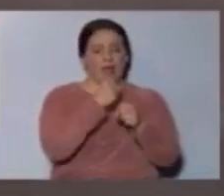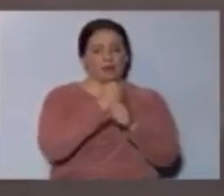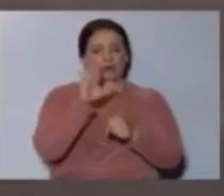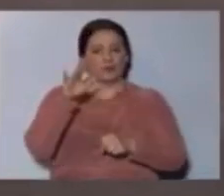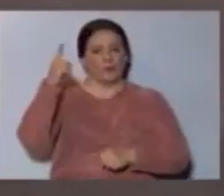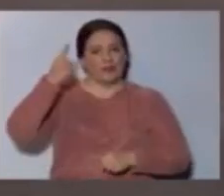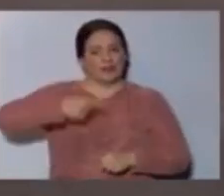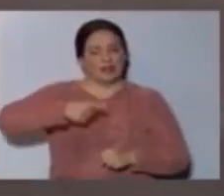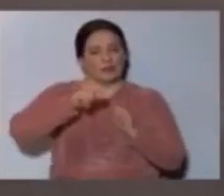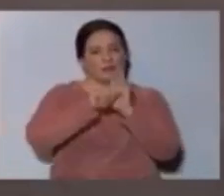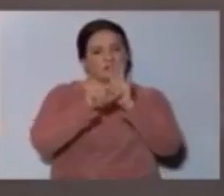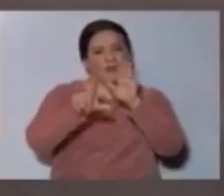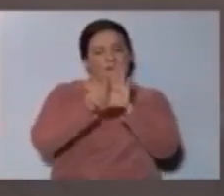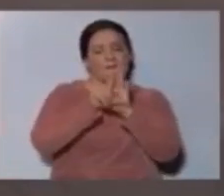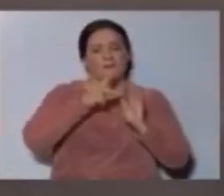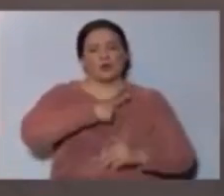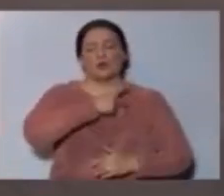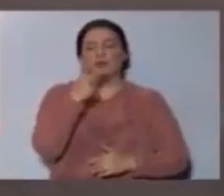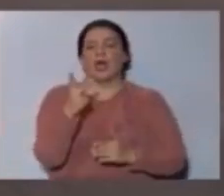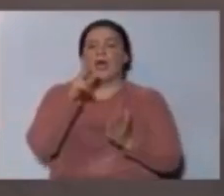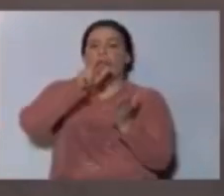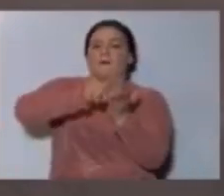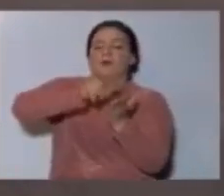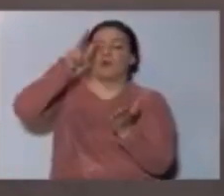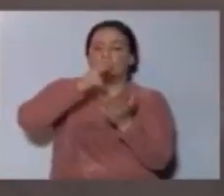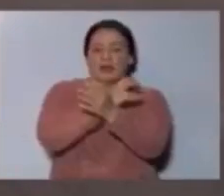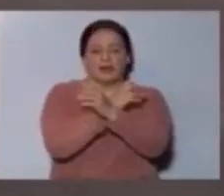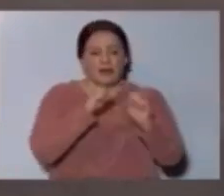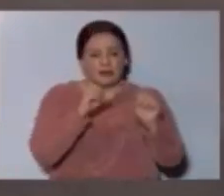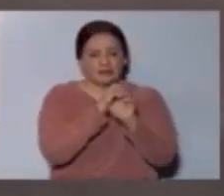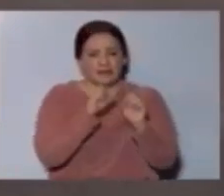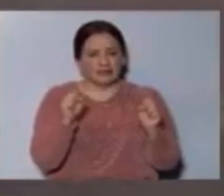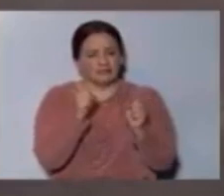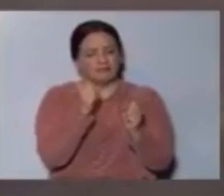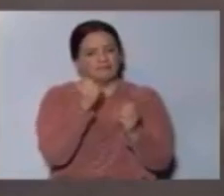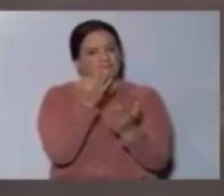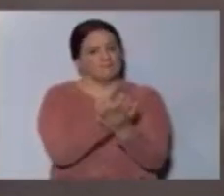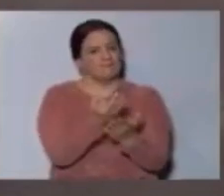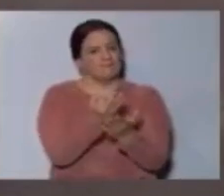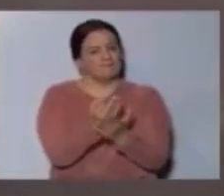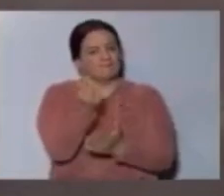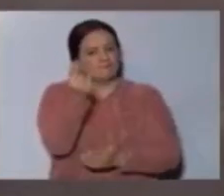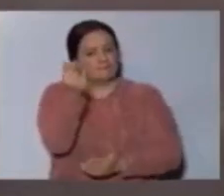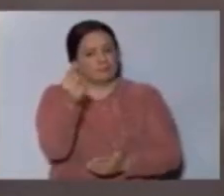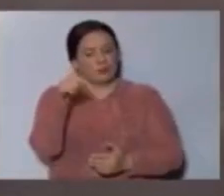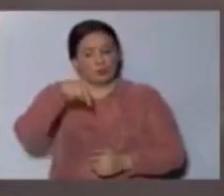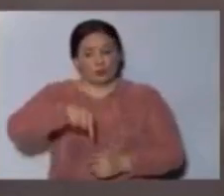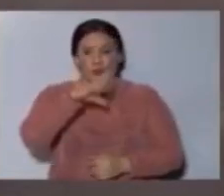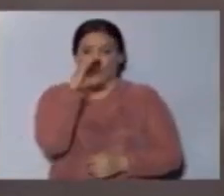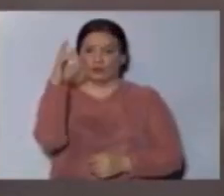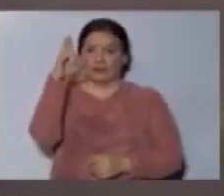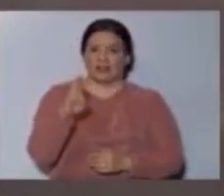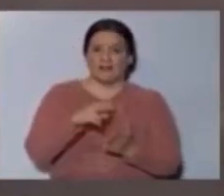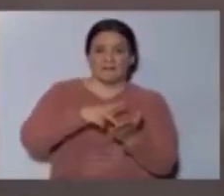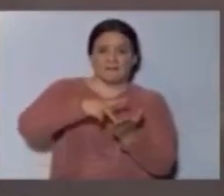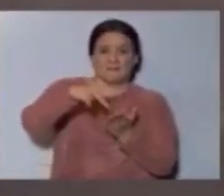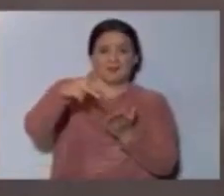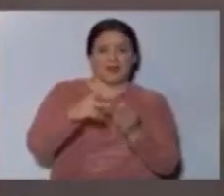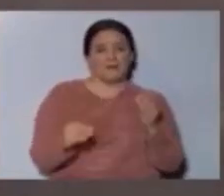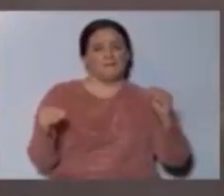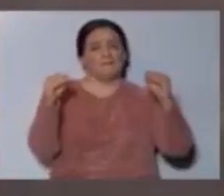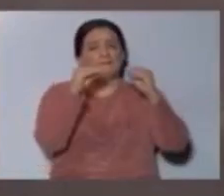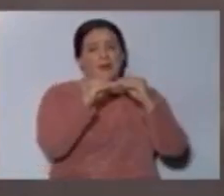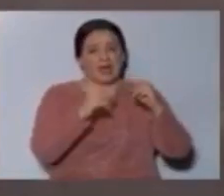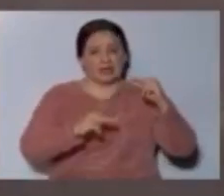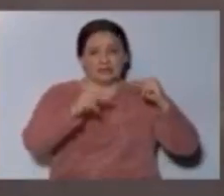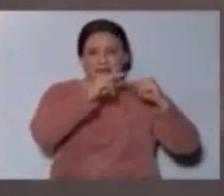tuvo la voluntad de aprobar su plan de rescate de las finanzas. Hoy los costarricenses pagamos más impuestos, pero el